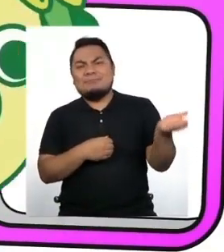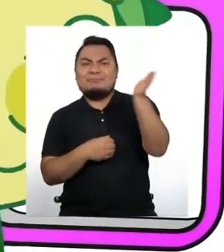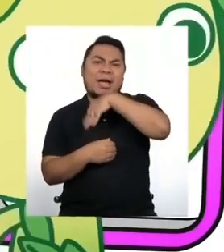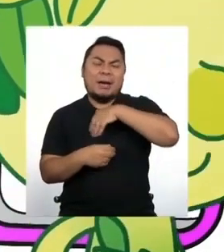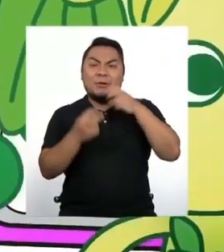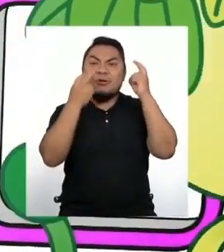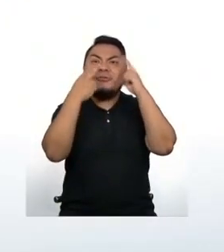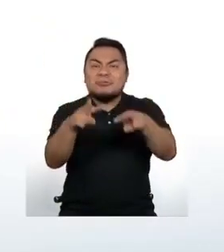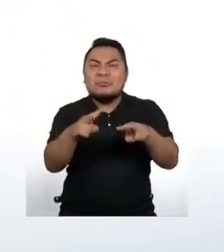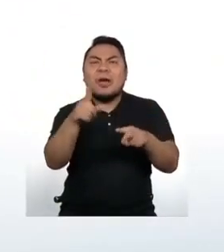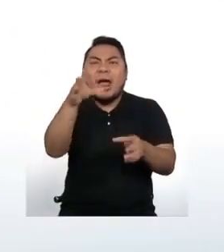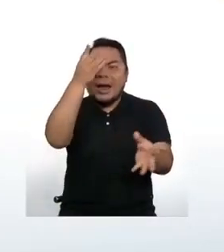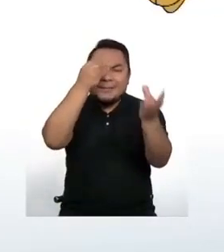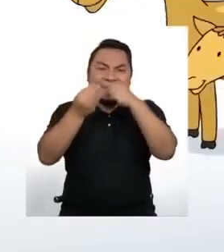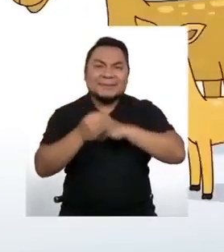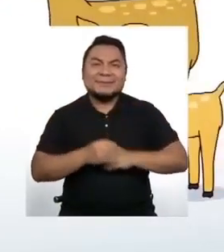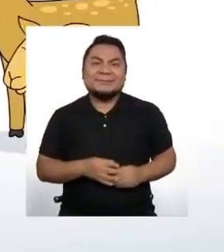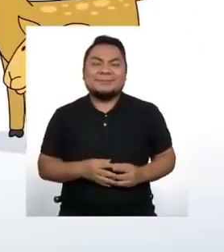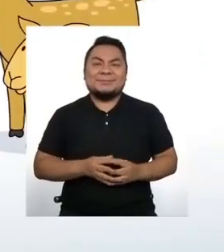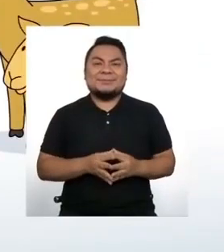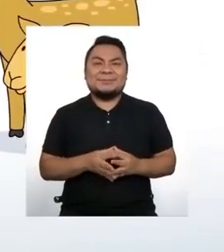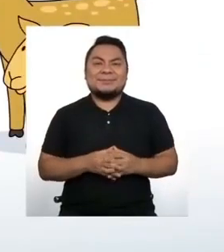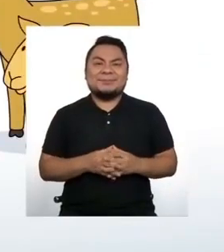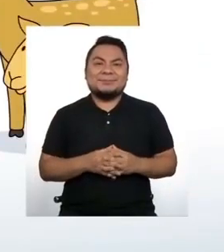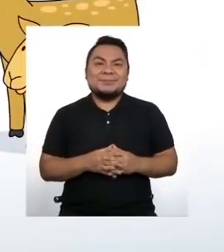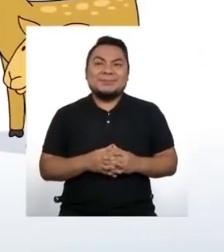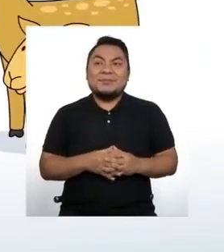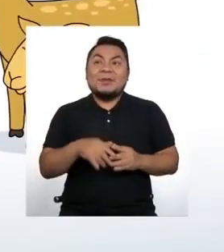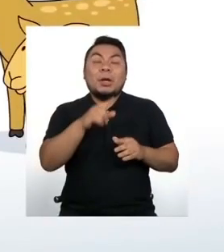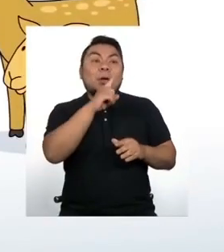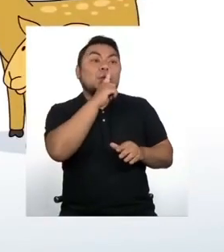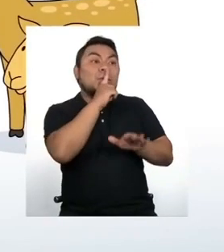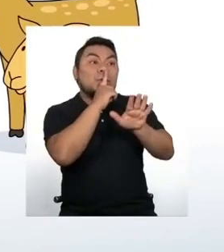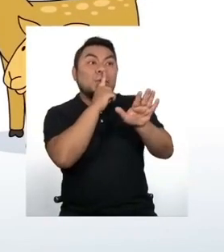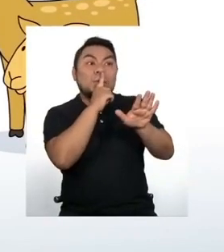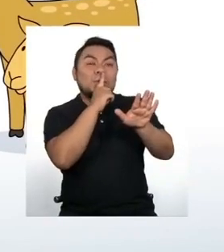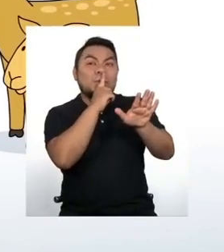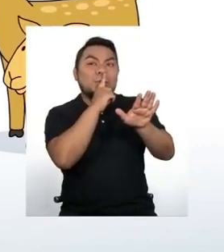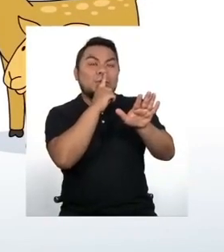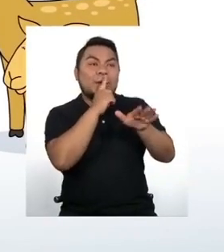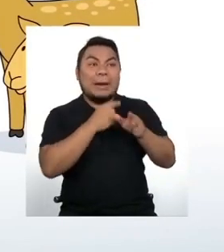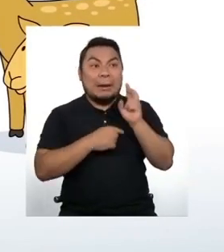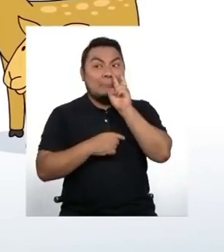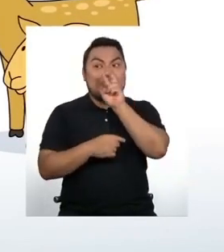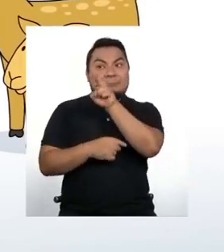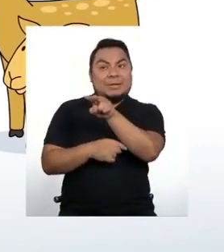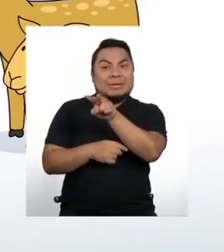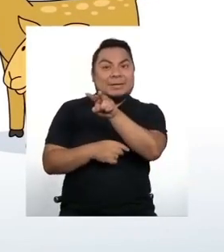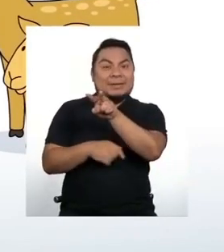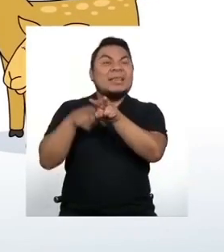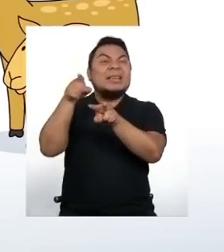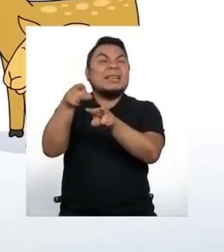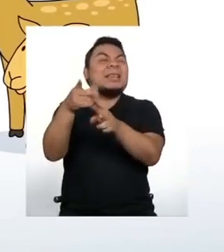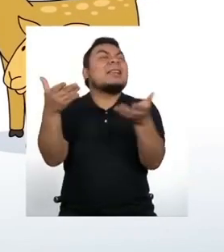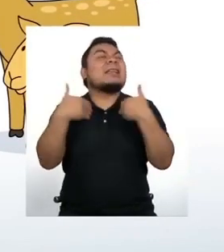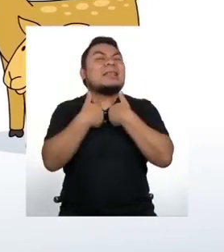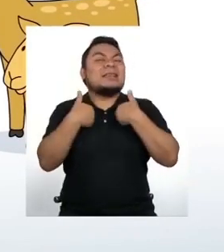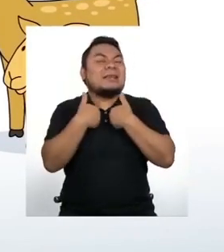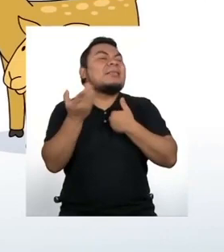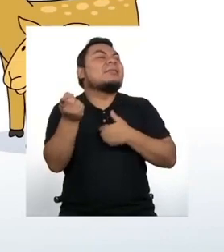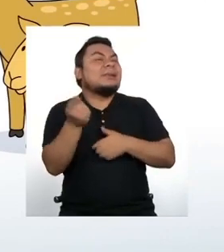más lejos que 500 metros de la casa, sin juguetes. No se pueden tocar los juegos de los